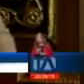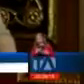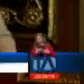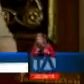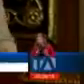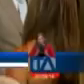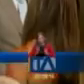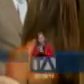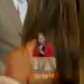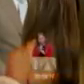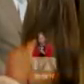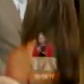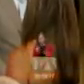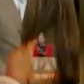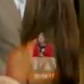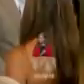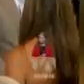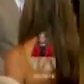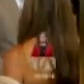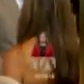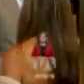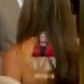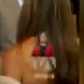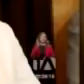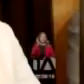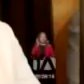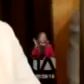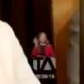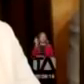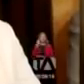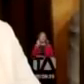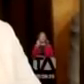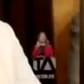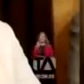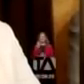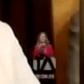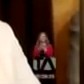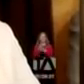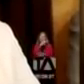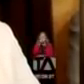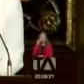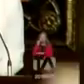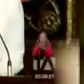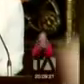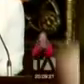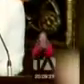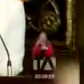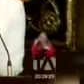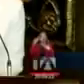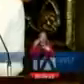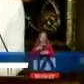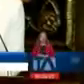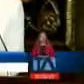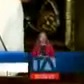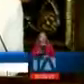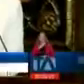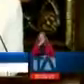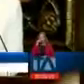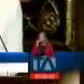está cumplida. Y en su intervención, Viteri agradeció a Nebot y le recordó su respaldo político. Contamos con